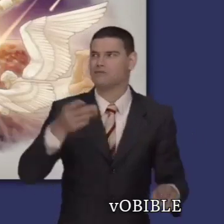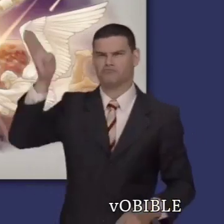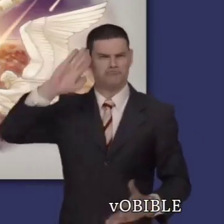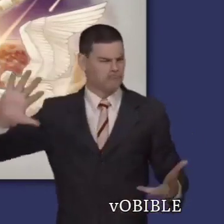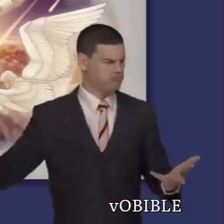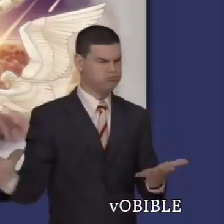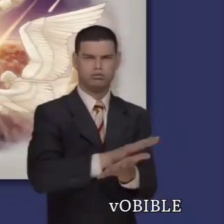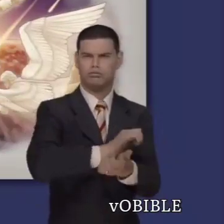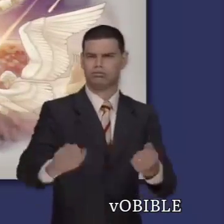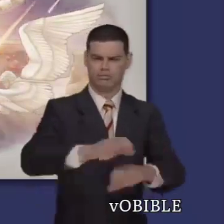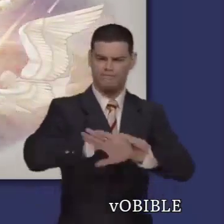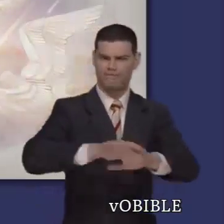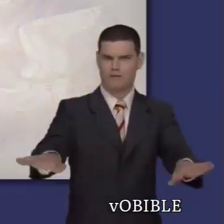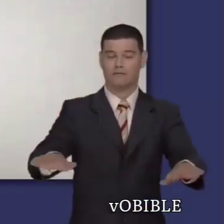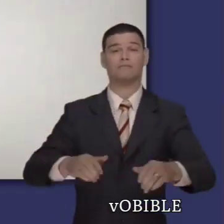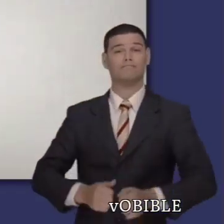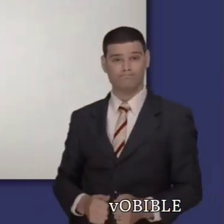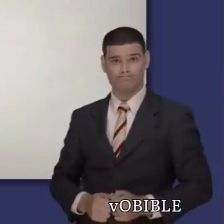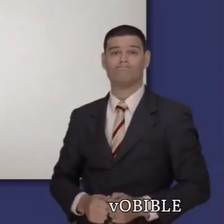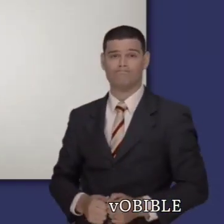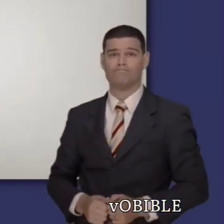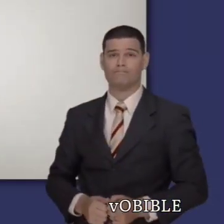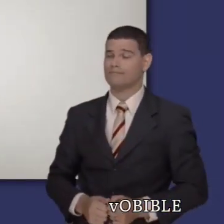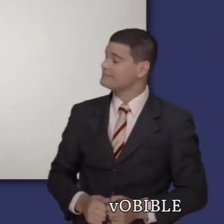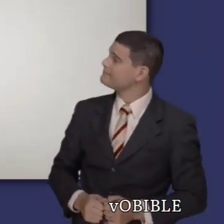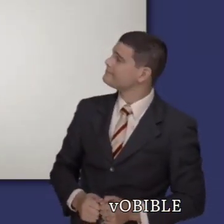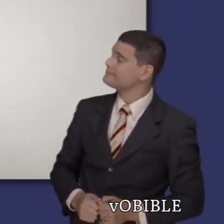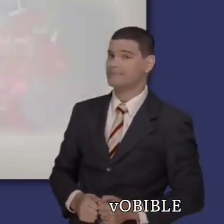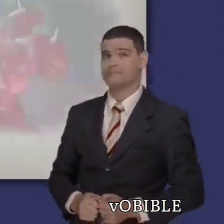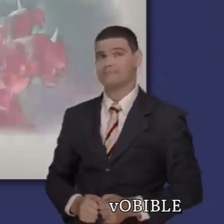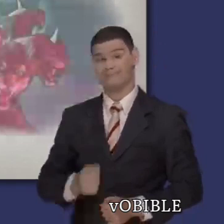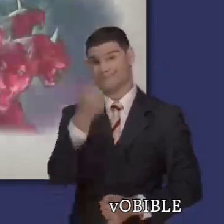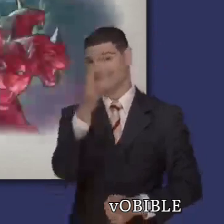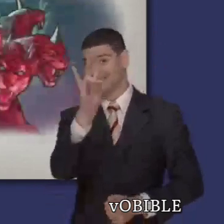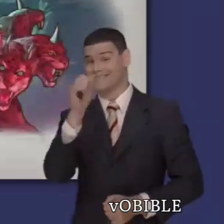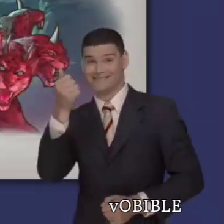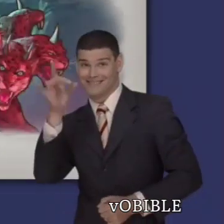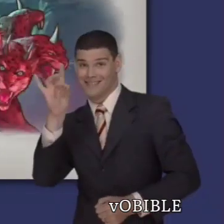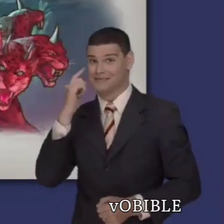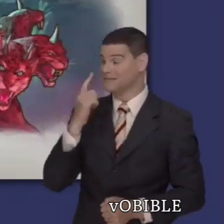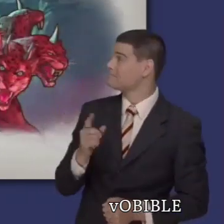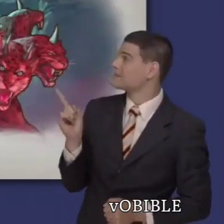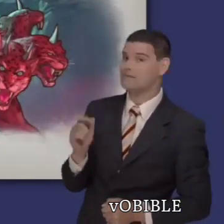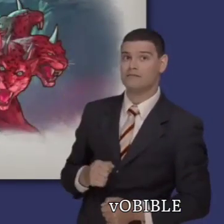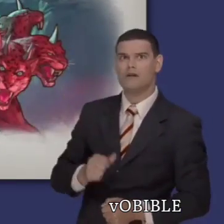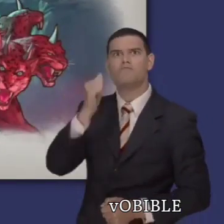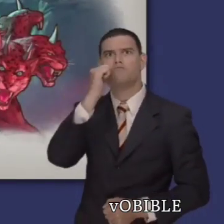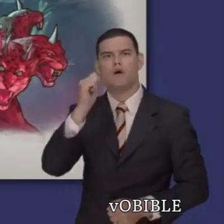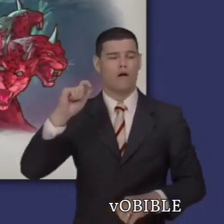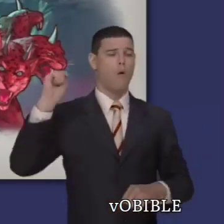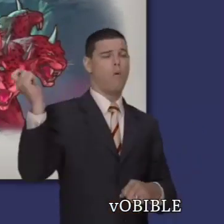simbólico llamado Armagedón. Los capítulos 17 y 18 hablan de una prostituta borracha